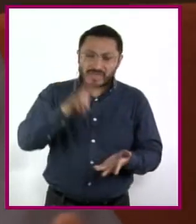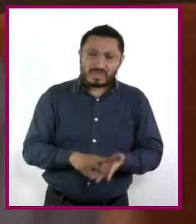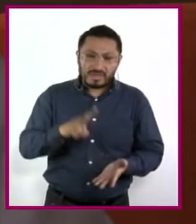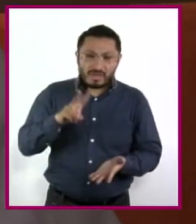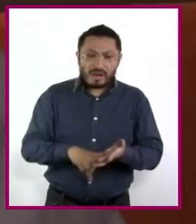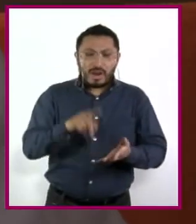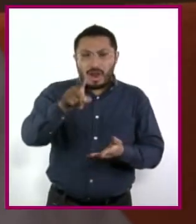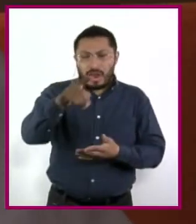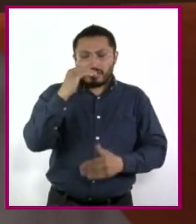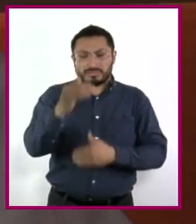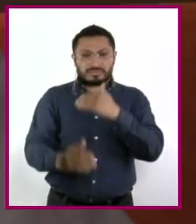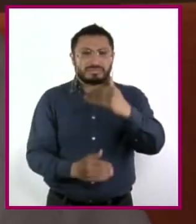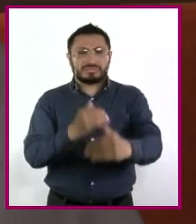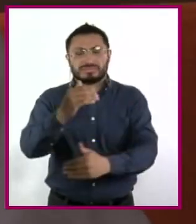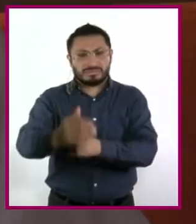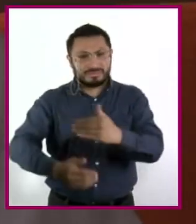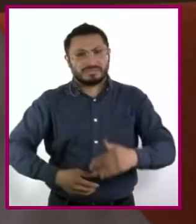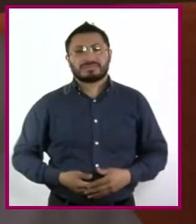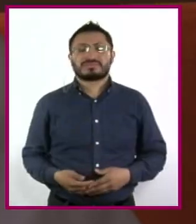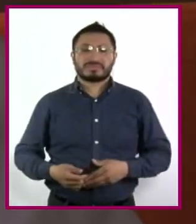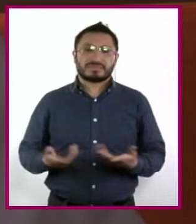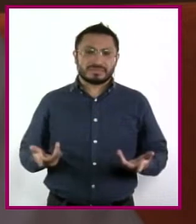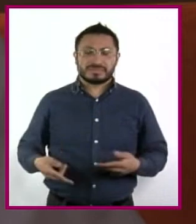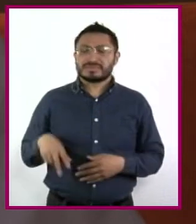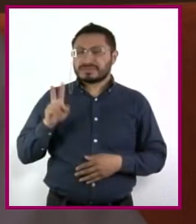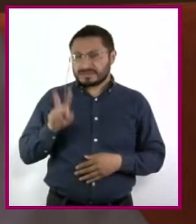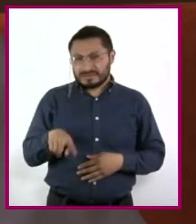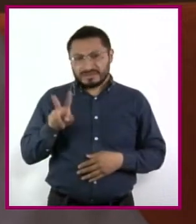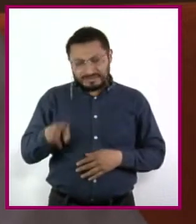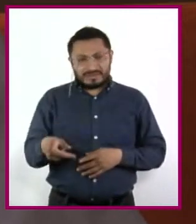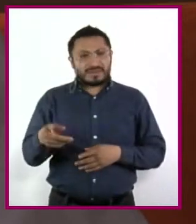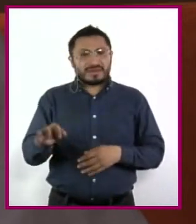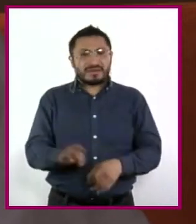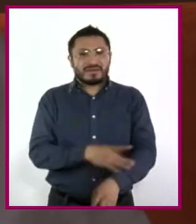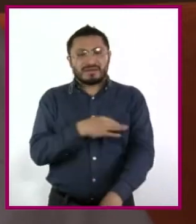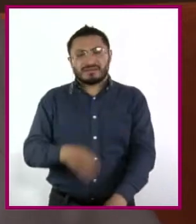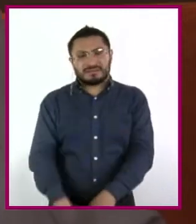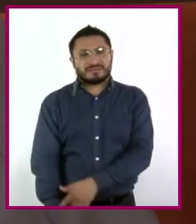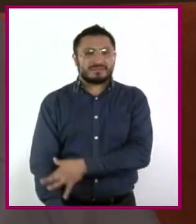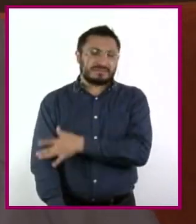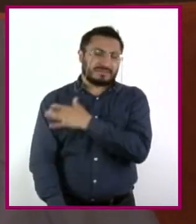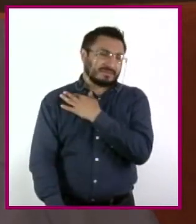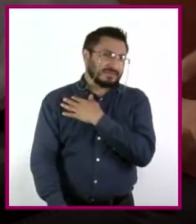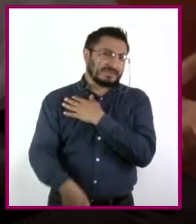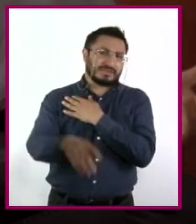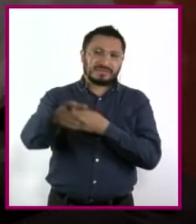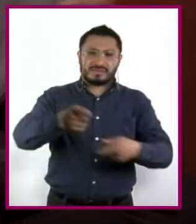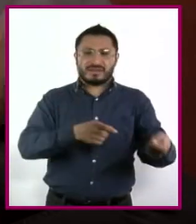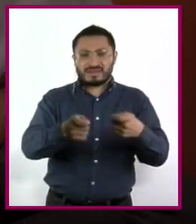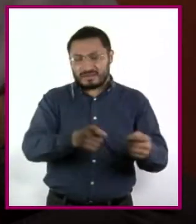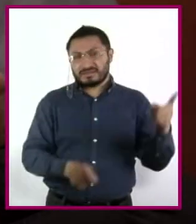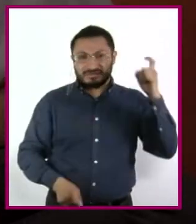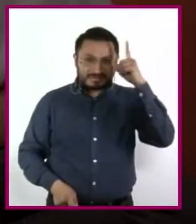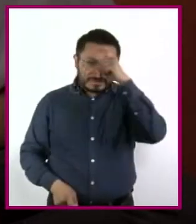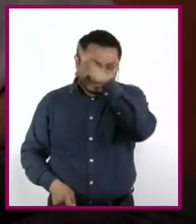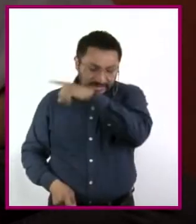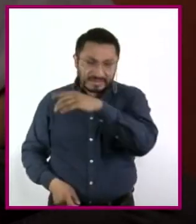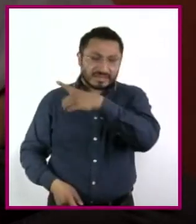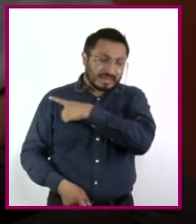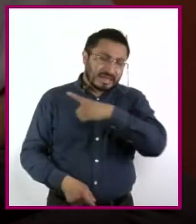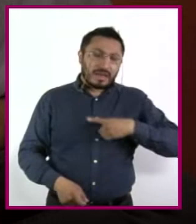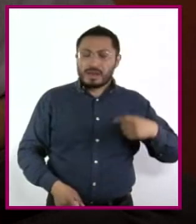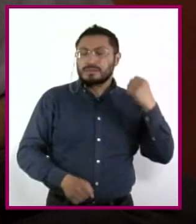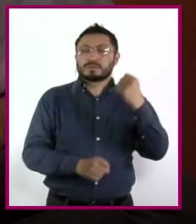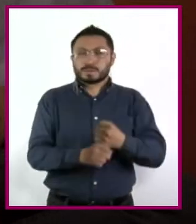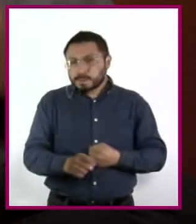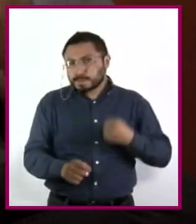A ver, bandita. Sí, esto de regular las emociones aflictivas no son enchiladas. Es cuestión de práctica